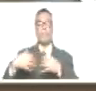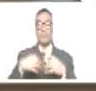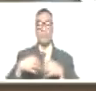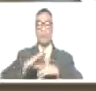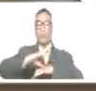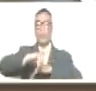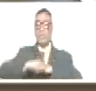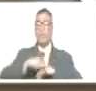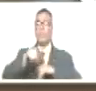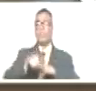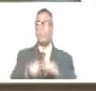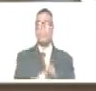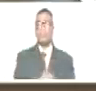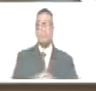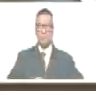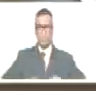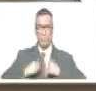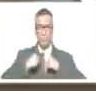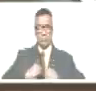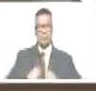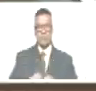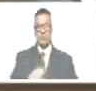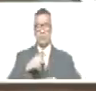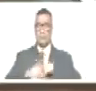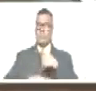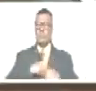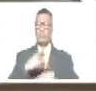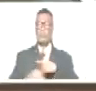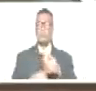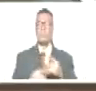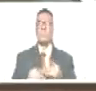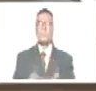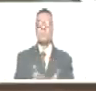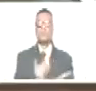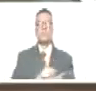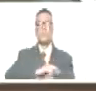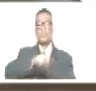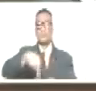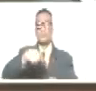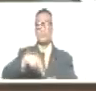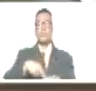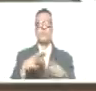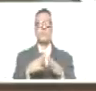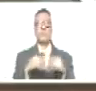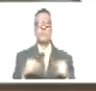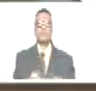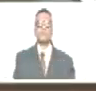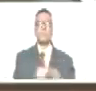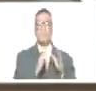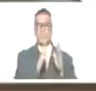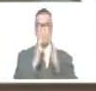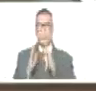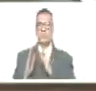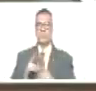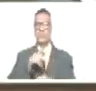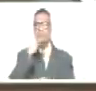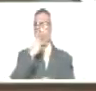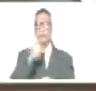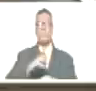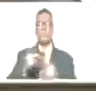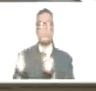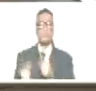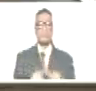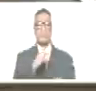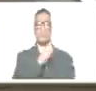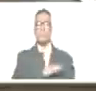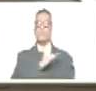permitirá fortalecer el proceso de recuperación nacional en todos los órdenes político, económico y social,